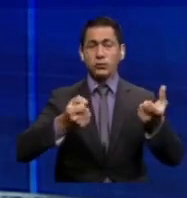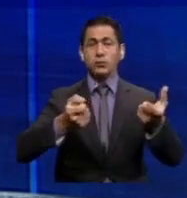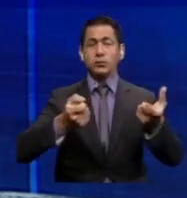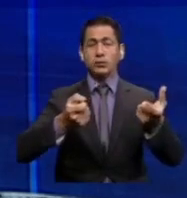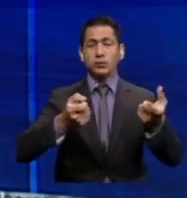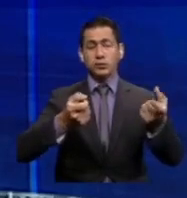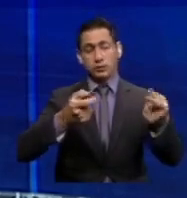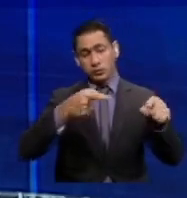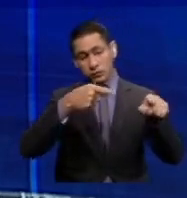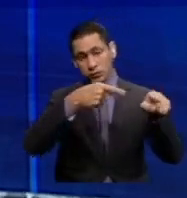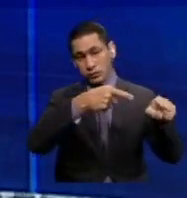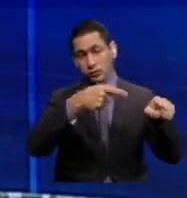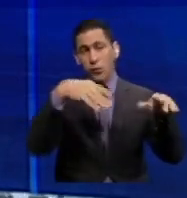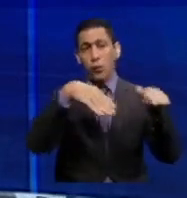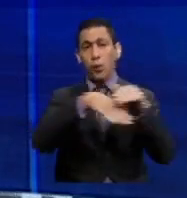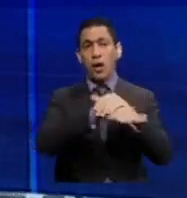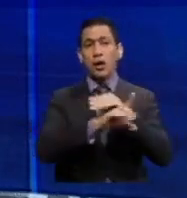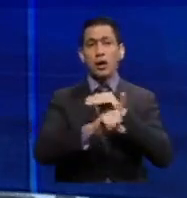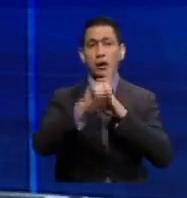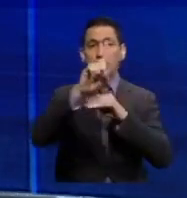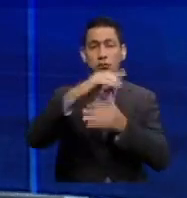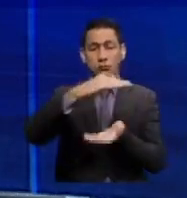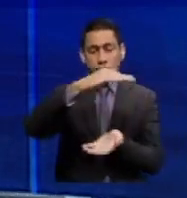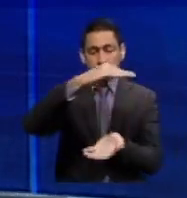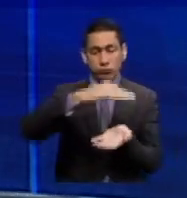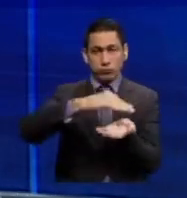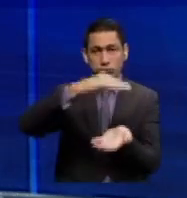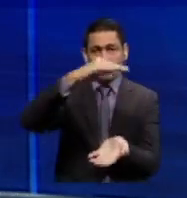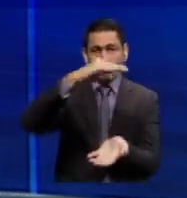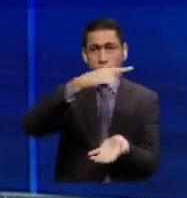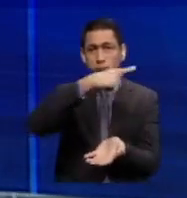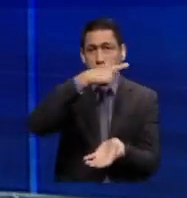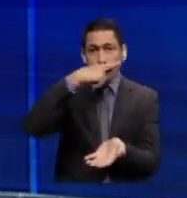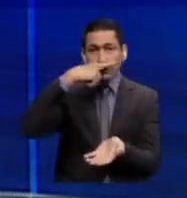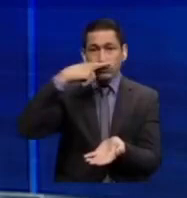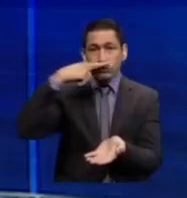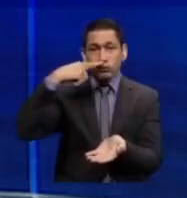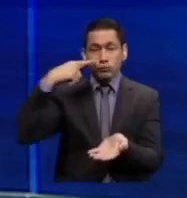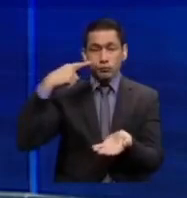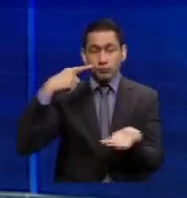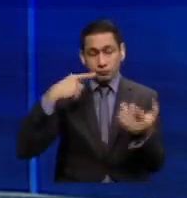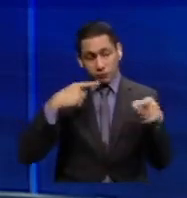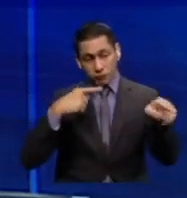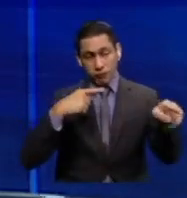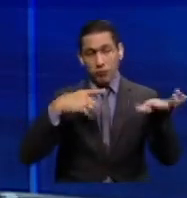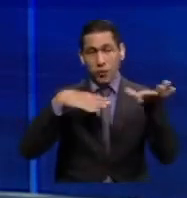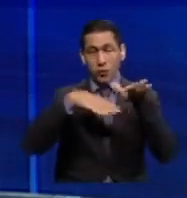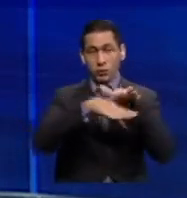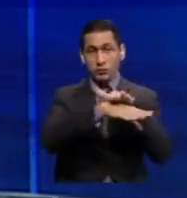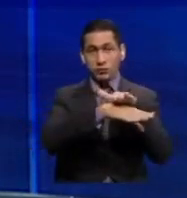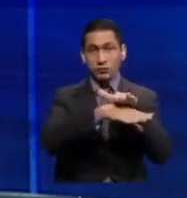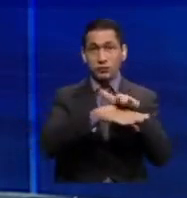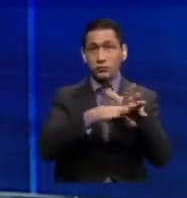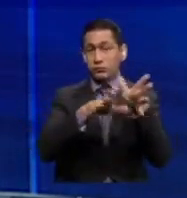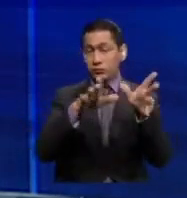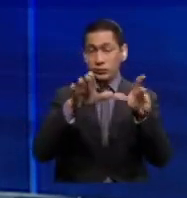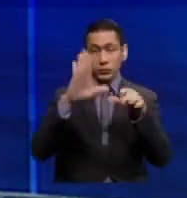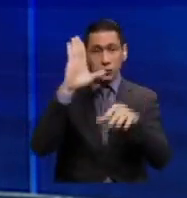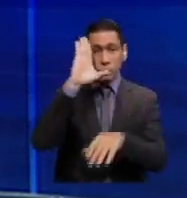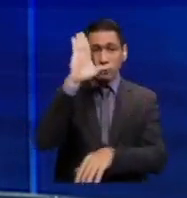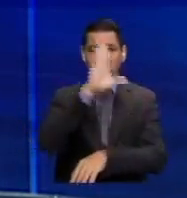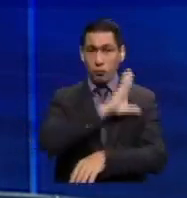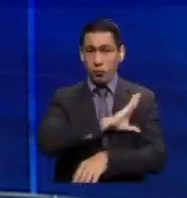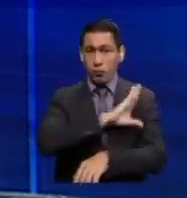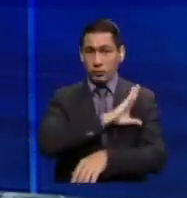se puede apreciar un tanque de gas. Hasta el momento no se han dado declaraciones oficiales porque, como ustedes pueden apreciar, grupos de élite de la policía y